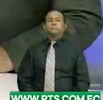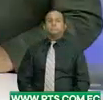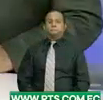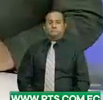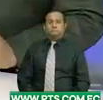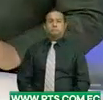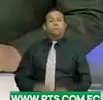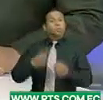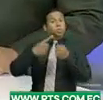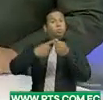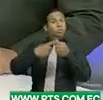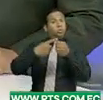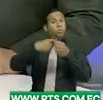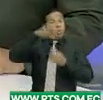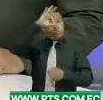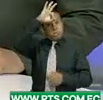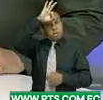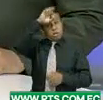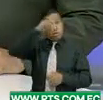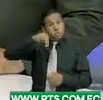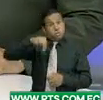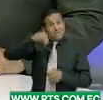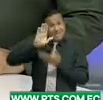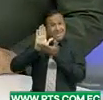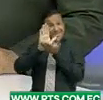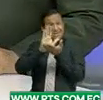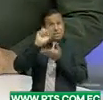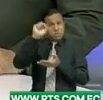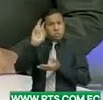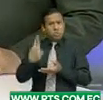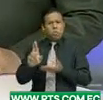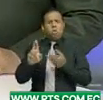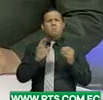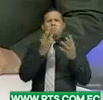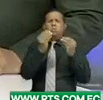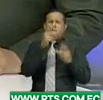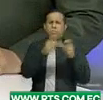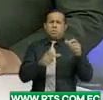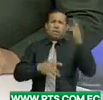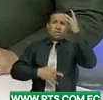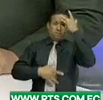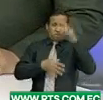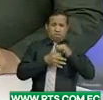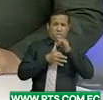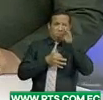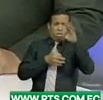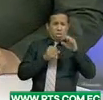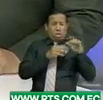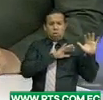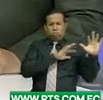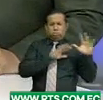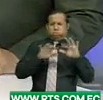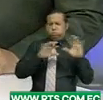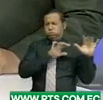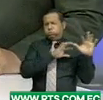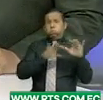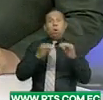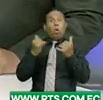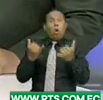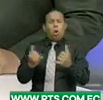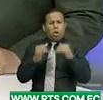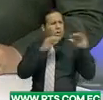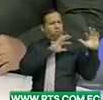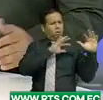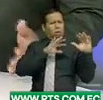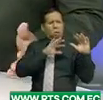Quito Sur, una de las casas de salud que recibe el mayor número de pacientes con COVID-19, registra una ligera descongestión en el área de